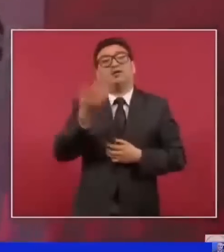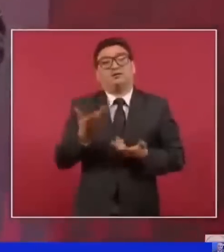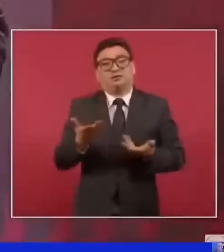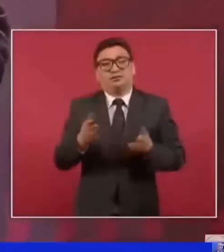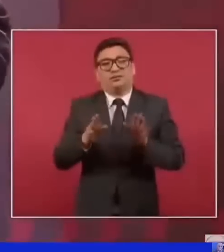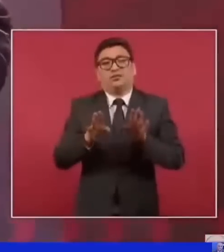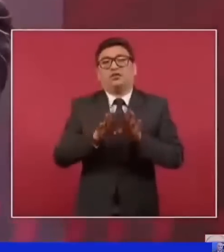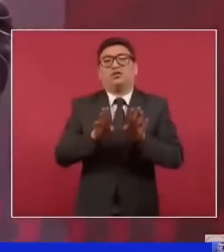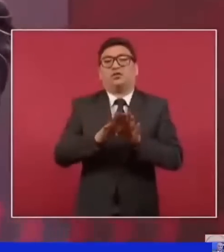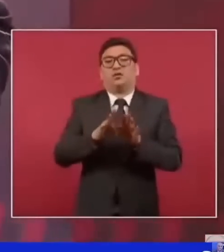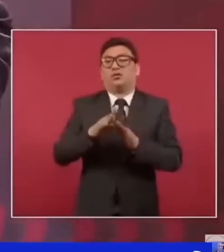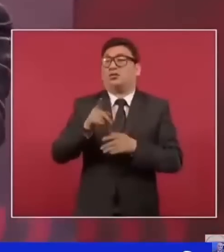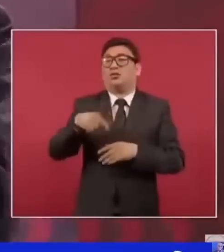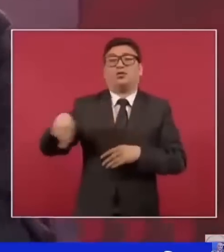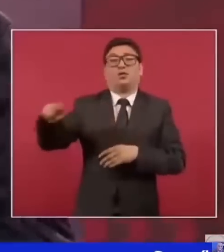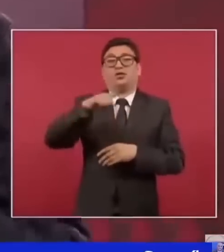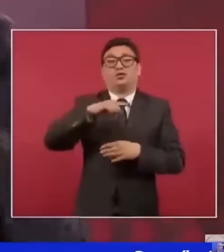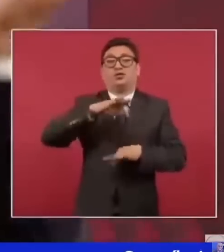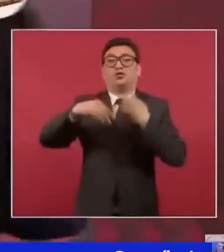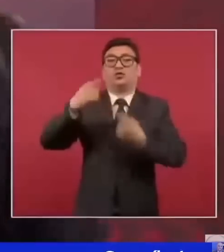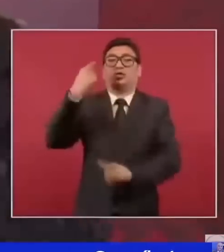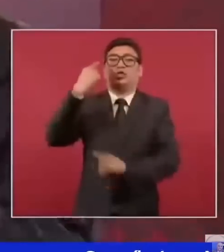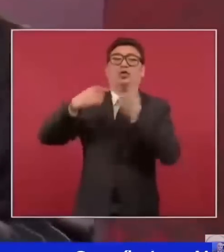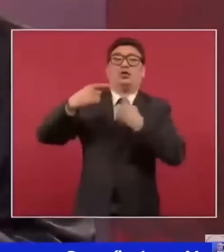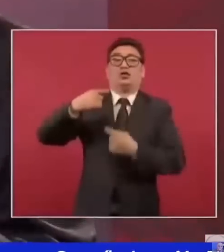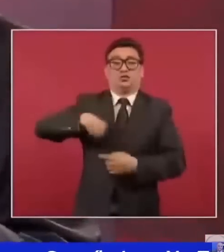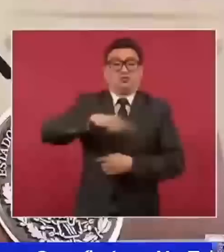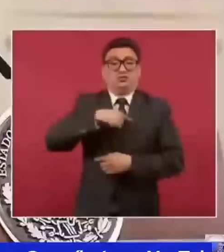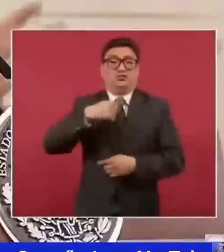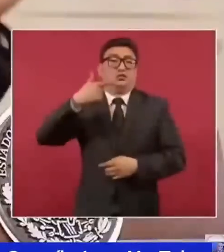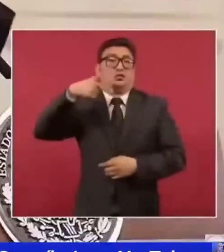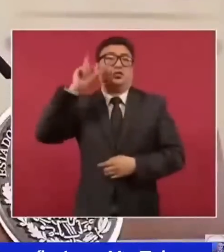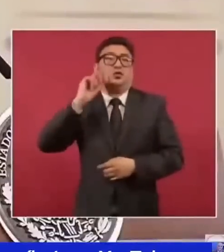que nos tiraban a locos cuando empezamos.